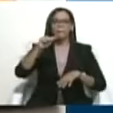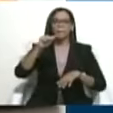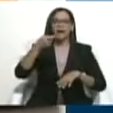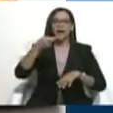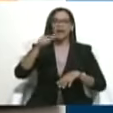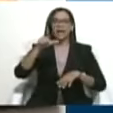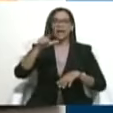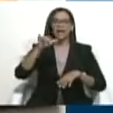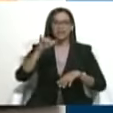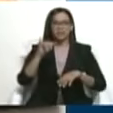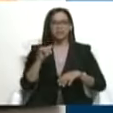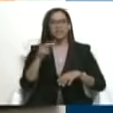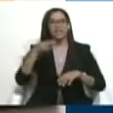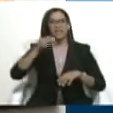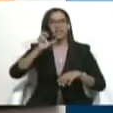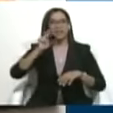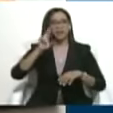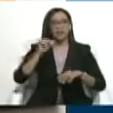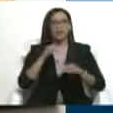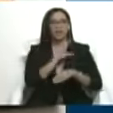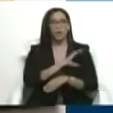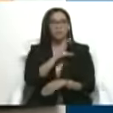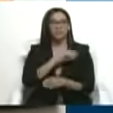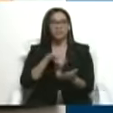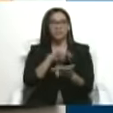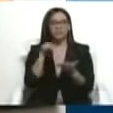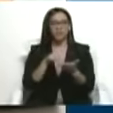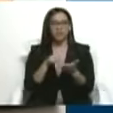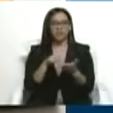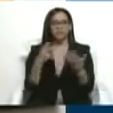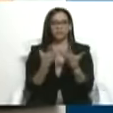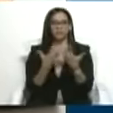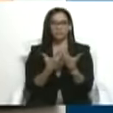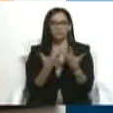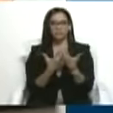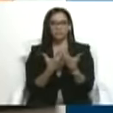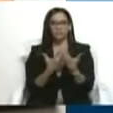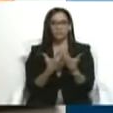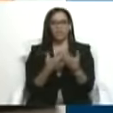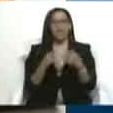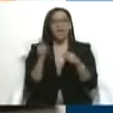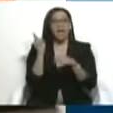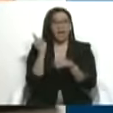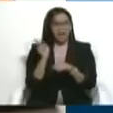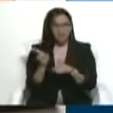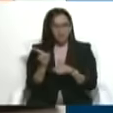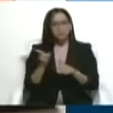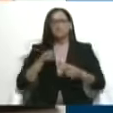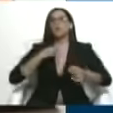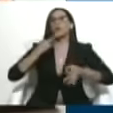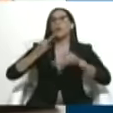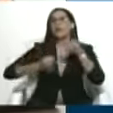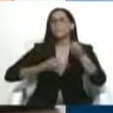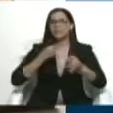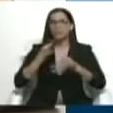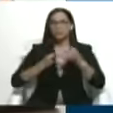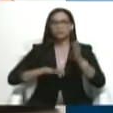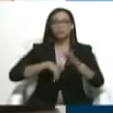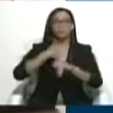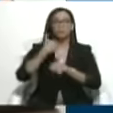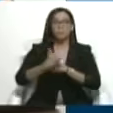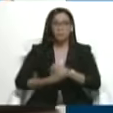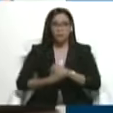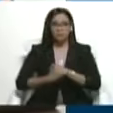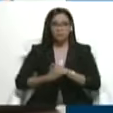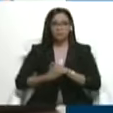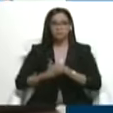Aviar a la Comisión Nacional de Conflictos. Allí se nos explicó sobre un plan